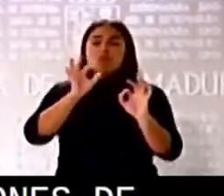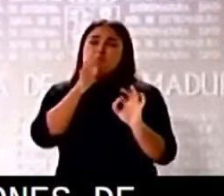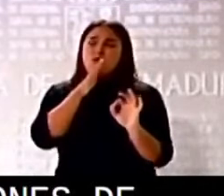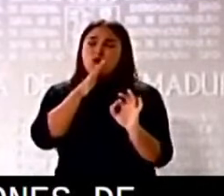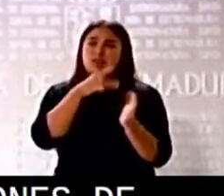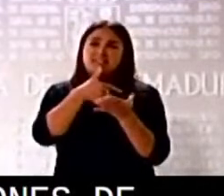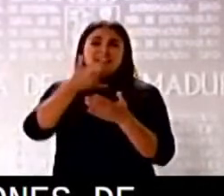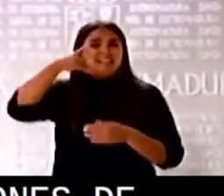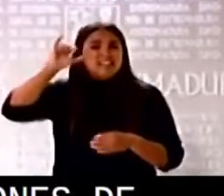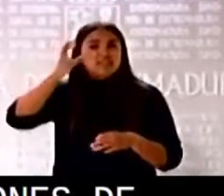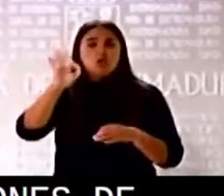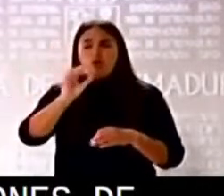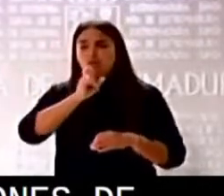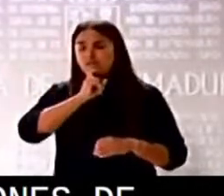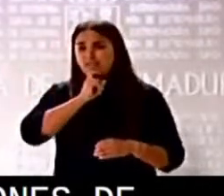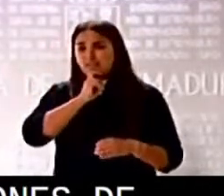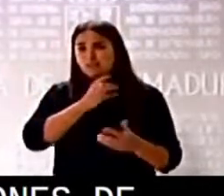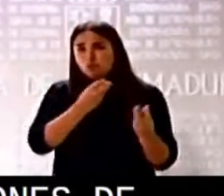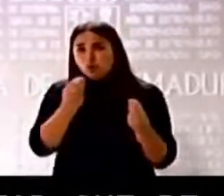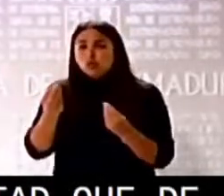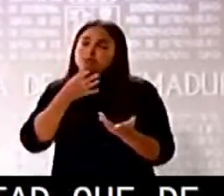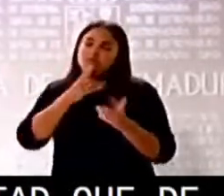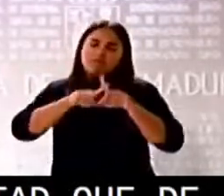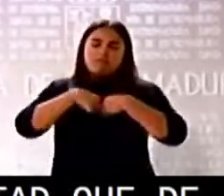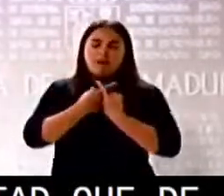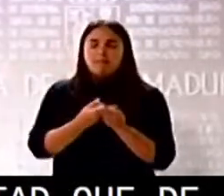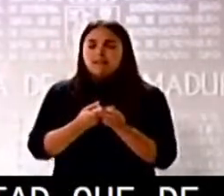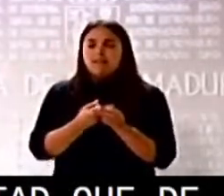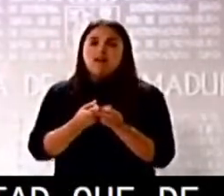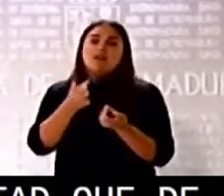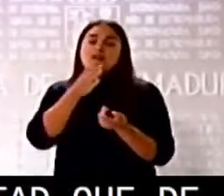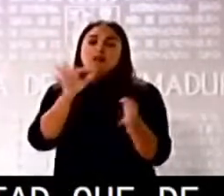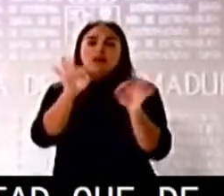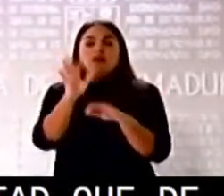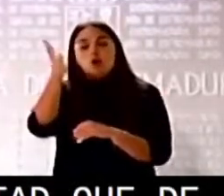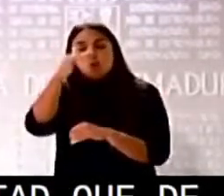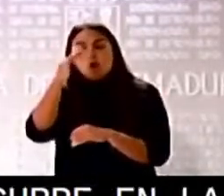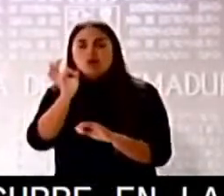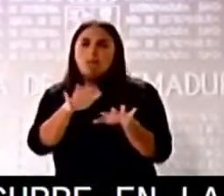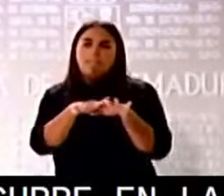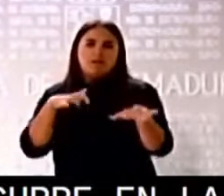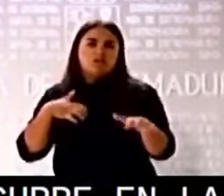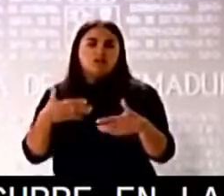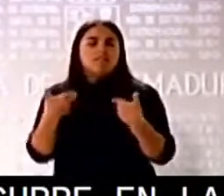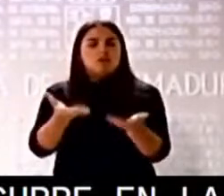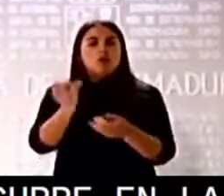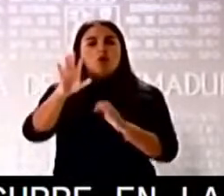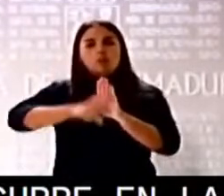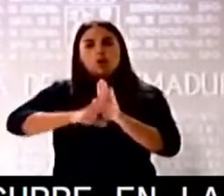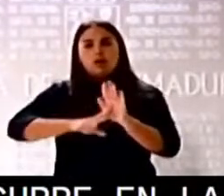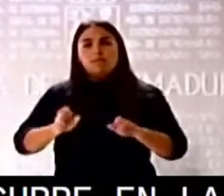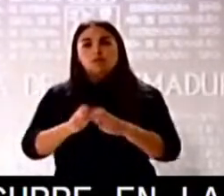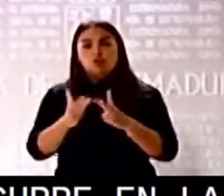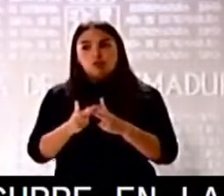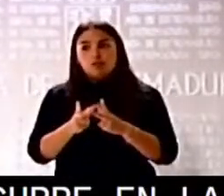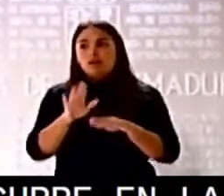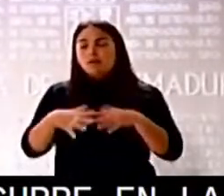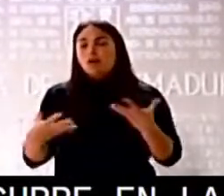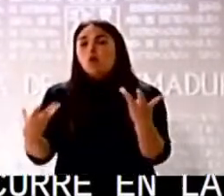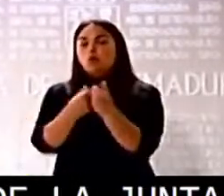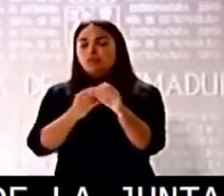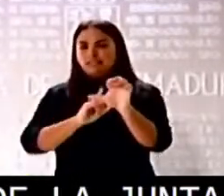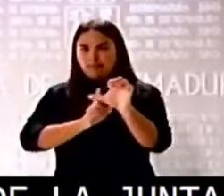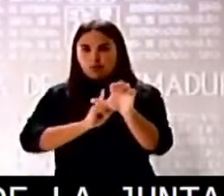vulnerabilidad o mayor dificultad que de una familia que no tenga ninguna, como ocurre en la mayoría de ayudas y programas sociales de la Junta